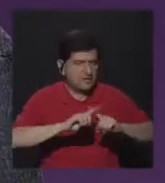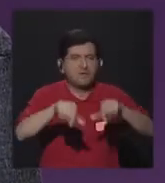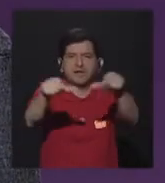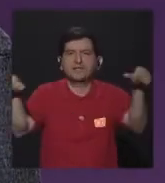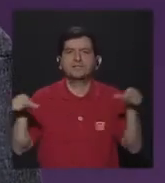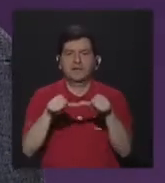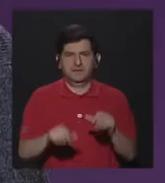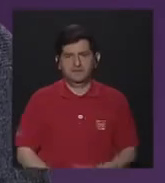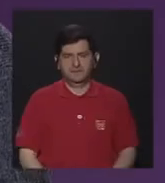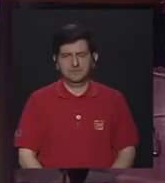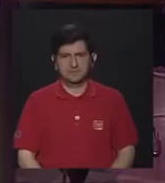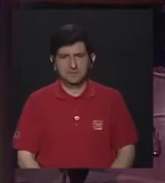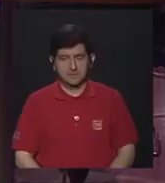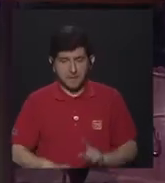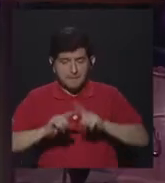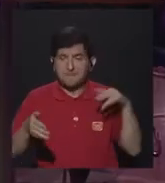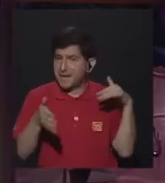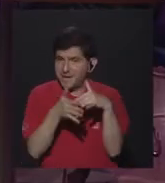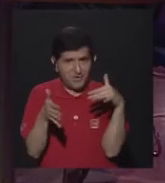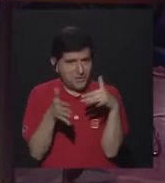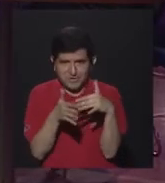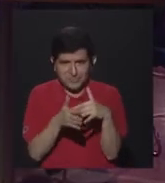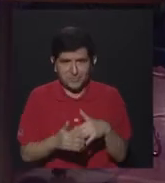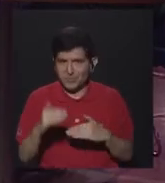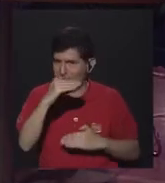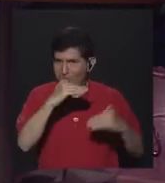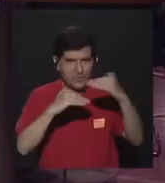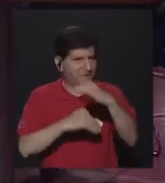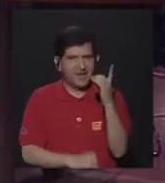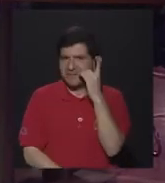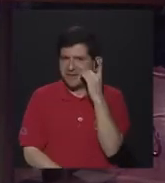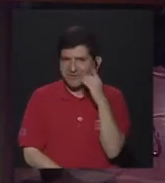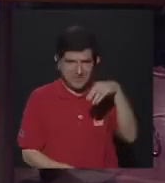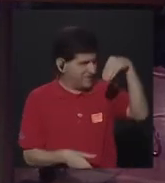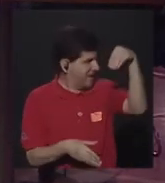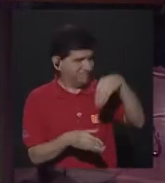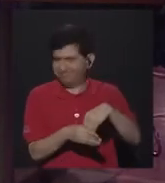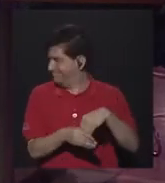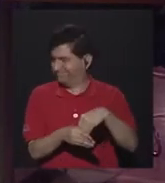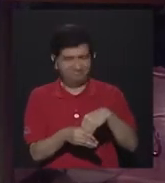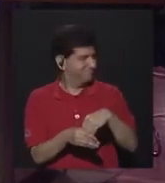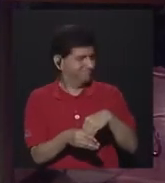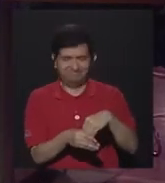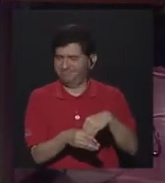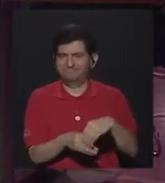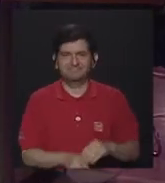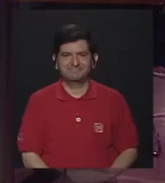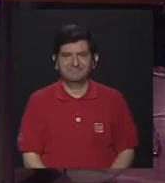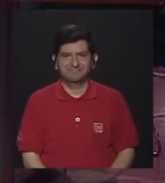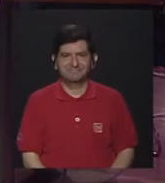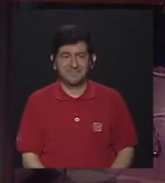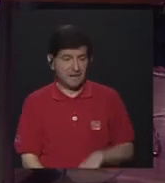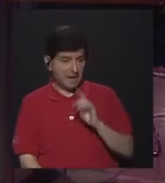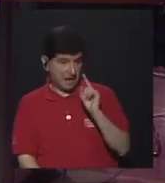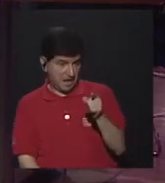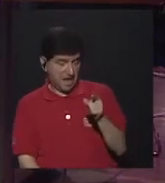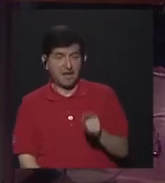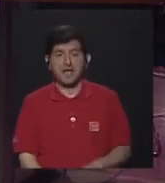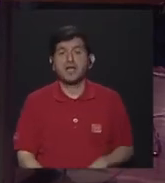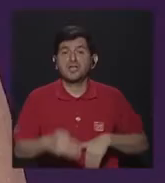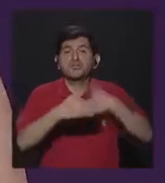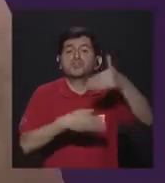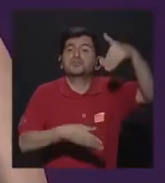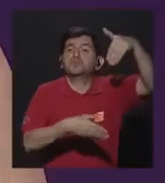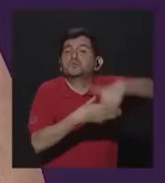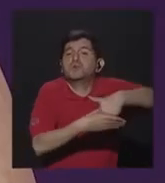pero en ese estudio no ha venido de ontología o sea ellos les pero me lo